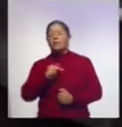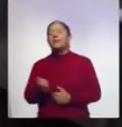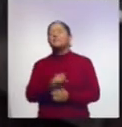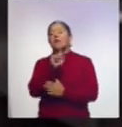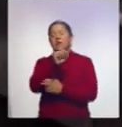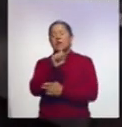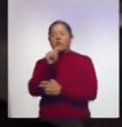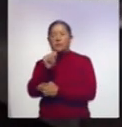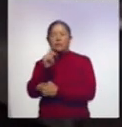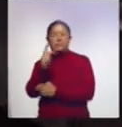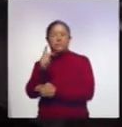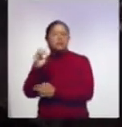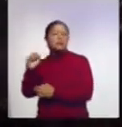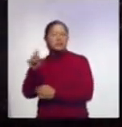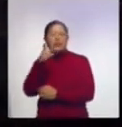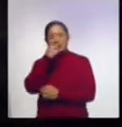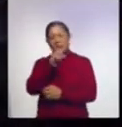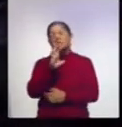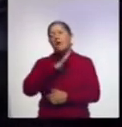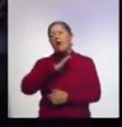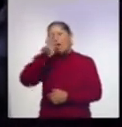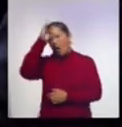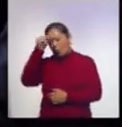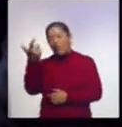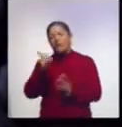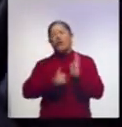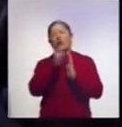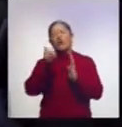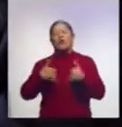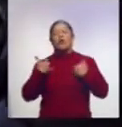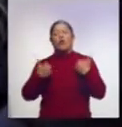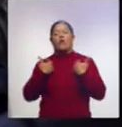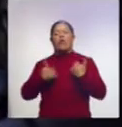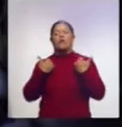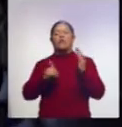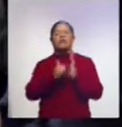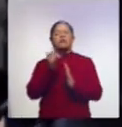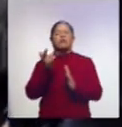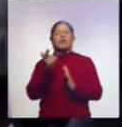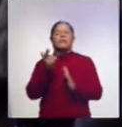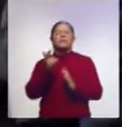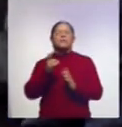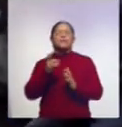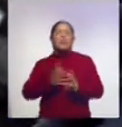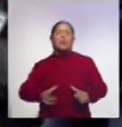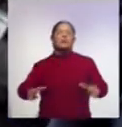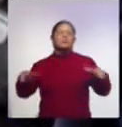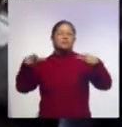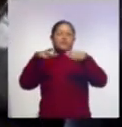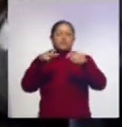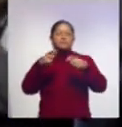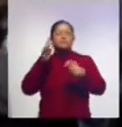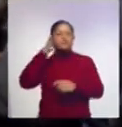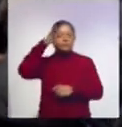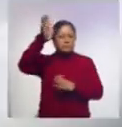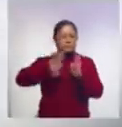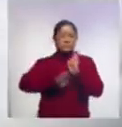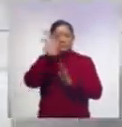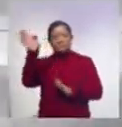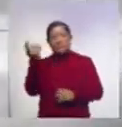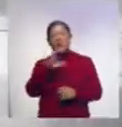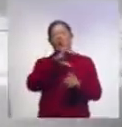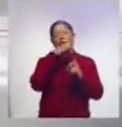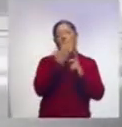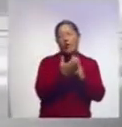Social suscribió un acuerdo de promoción del programa Jóvenes Construyendo el Futuro con la Cámara de Comercio Británica en México.